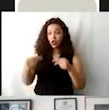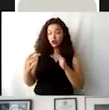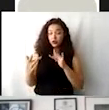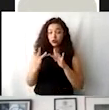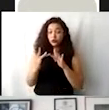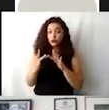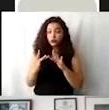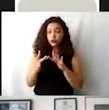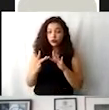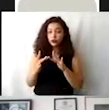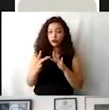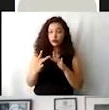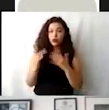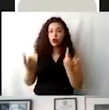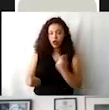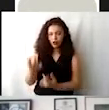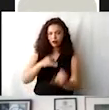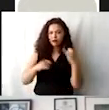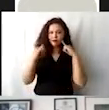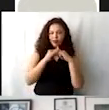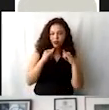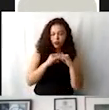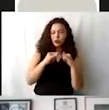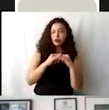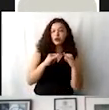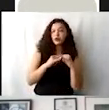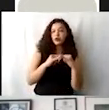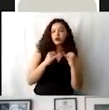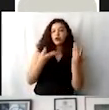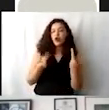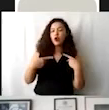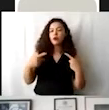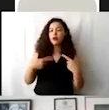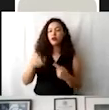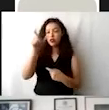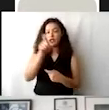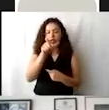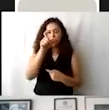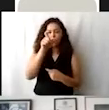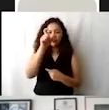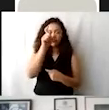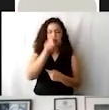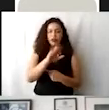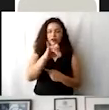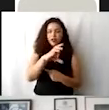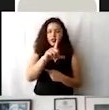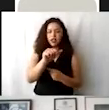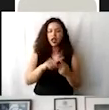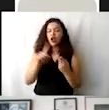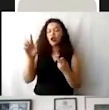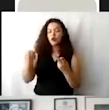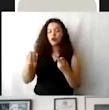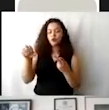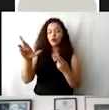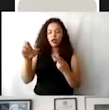con alguna institución o con alguna persona física o moral, que nos cercioremos